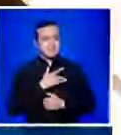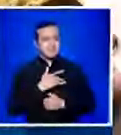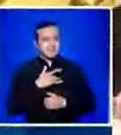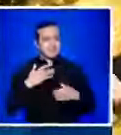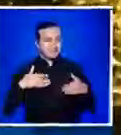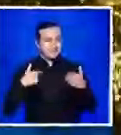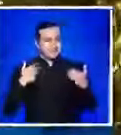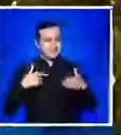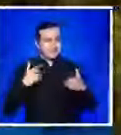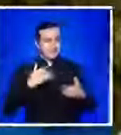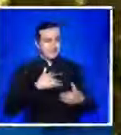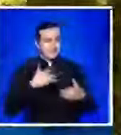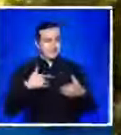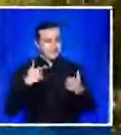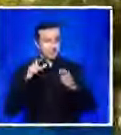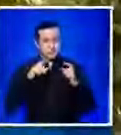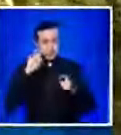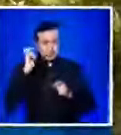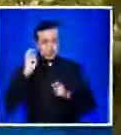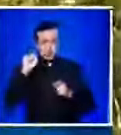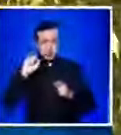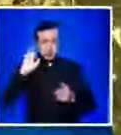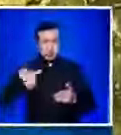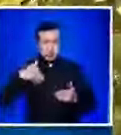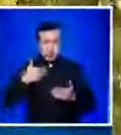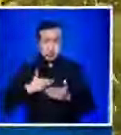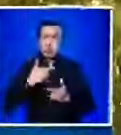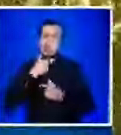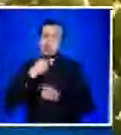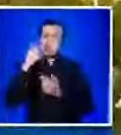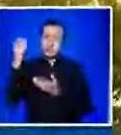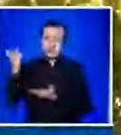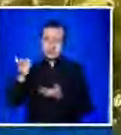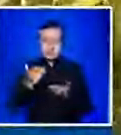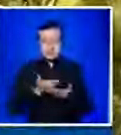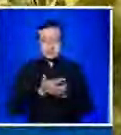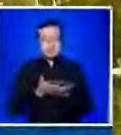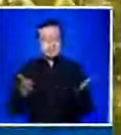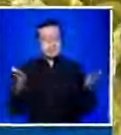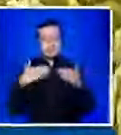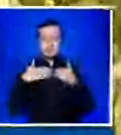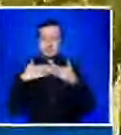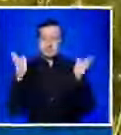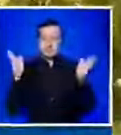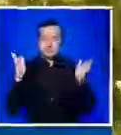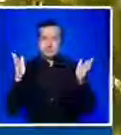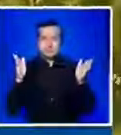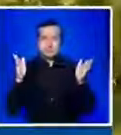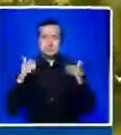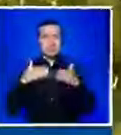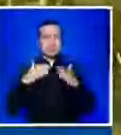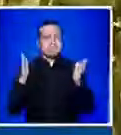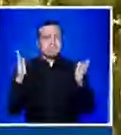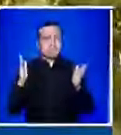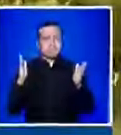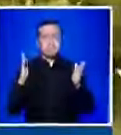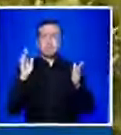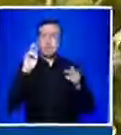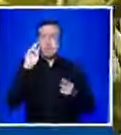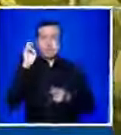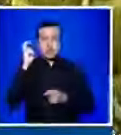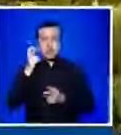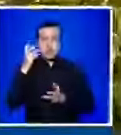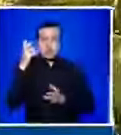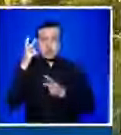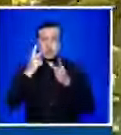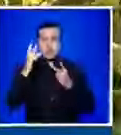puertas. ¿Puede el turista ingresar acá? Con todo gusto. Estamos abiertos a cualquier turista que quiera